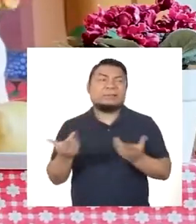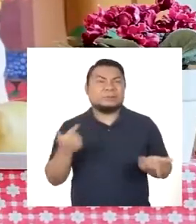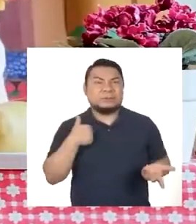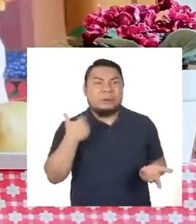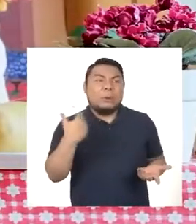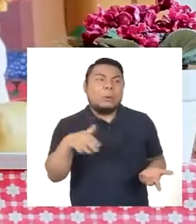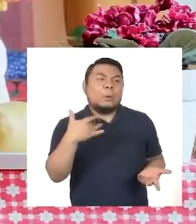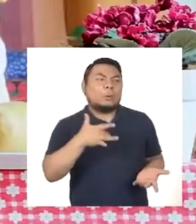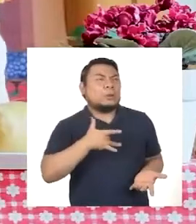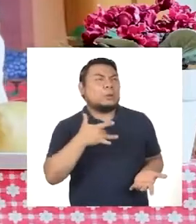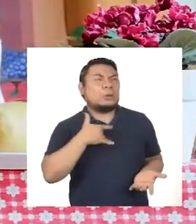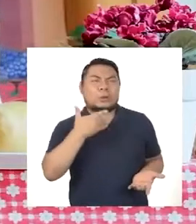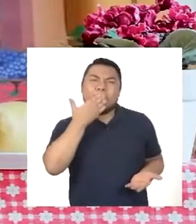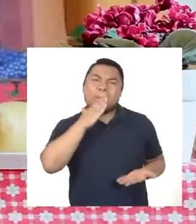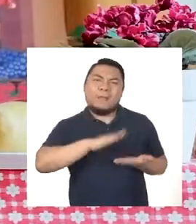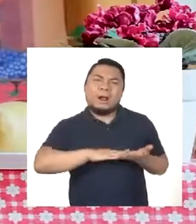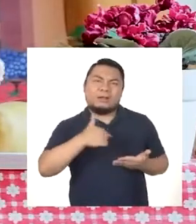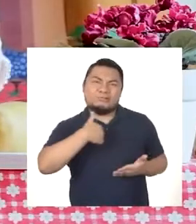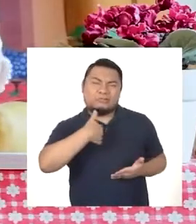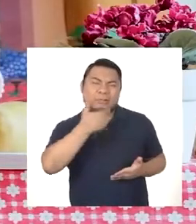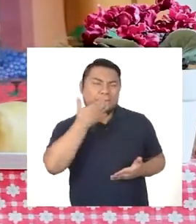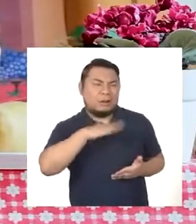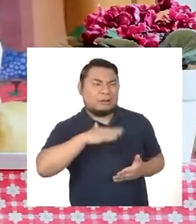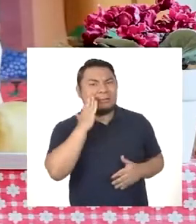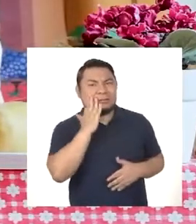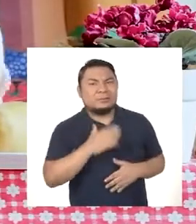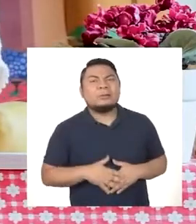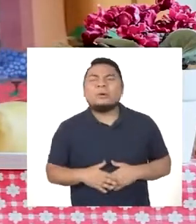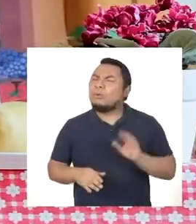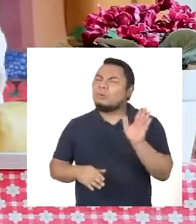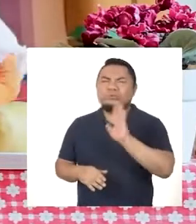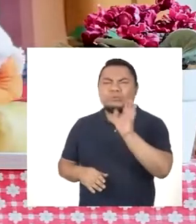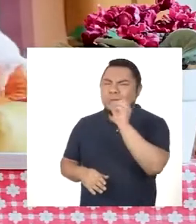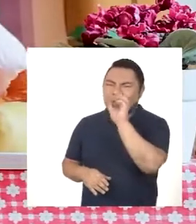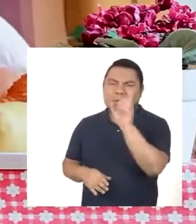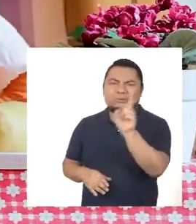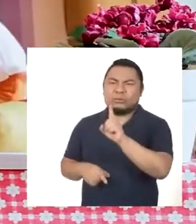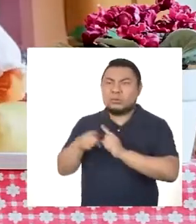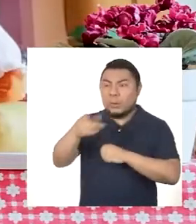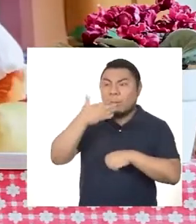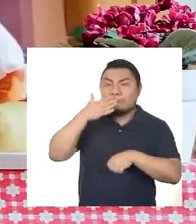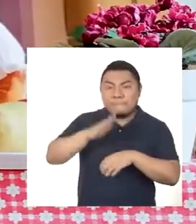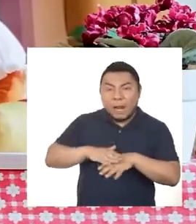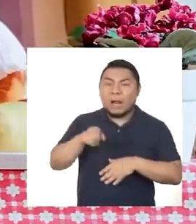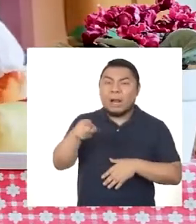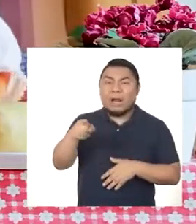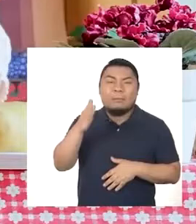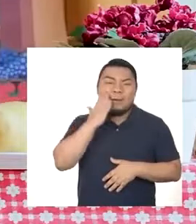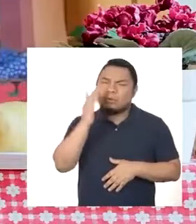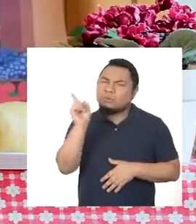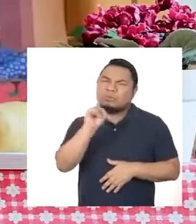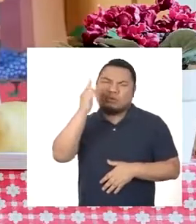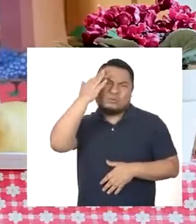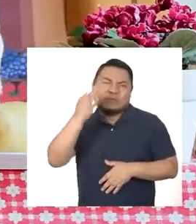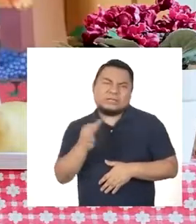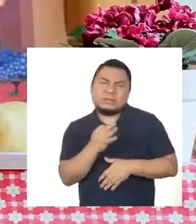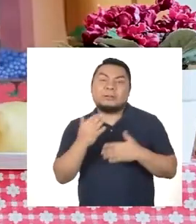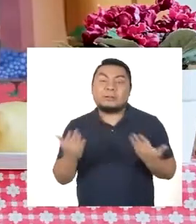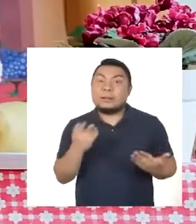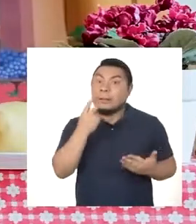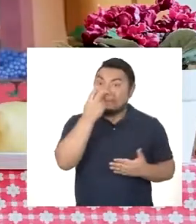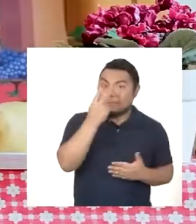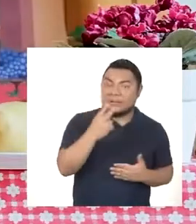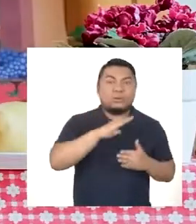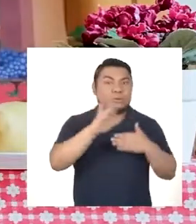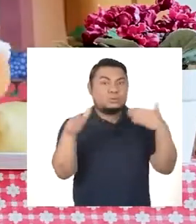madre, Elvita. No digas eso, Juana. Yo no creo que seas una mala madre. Mira,